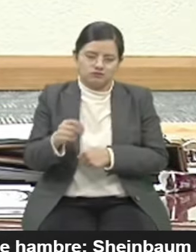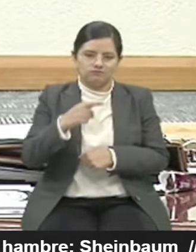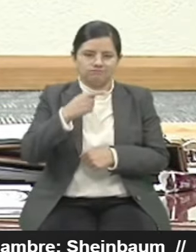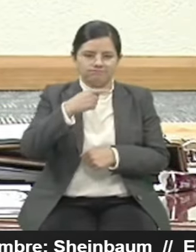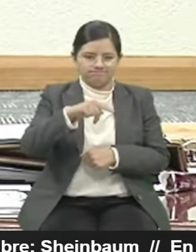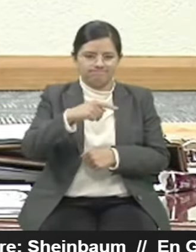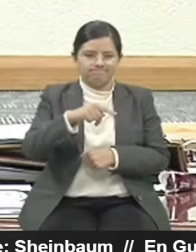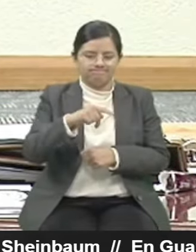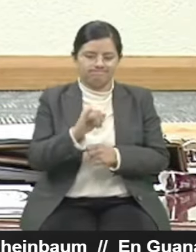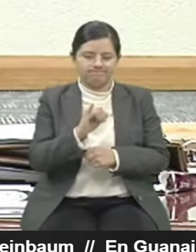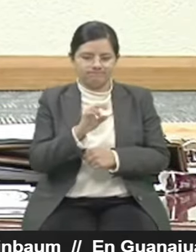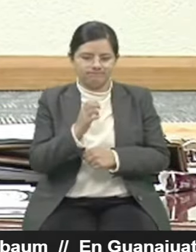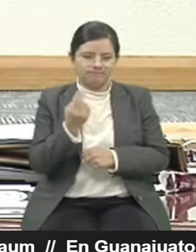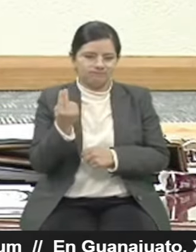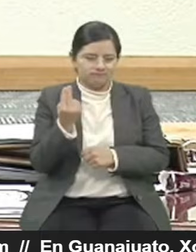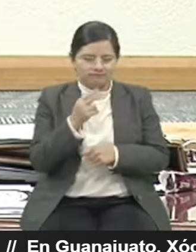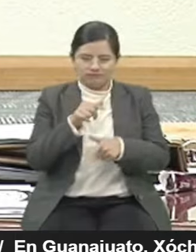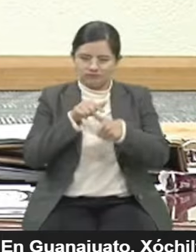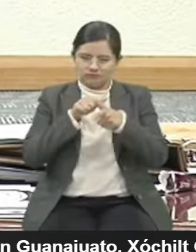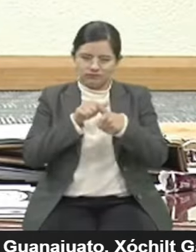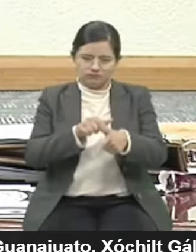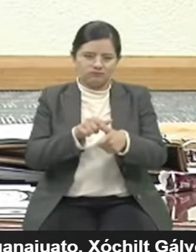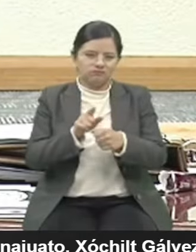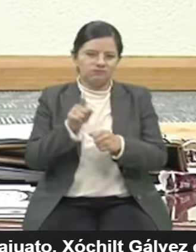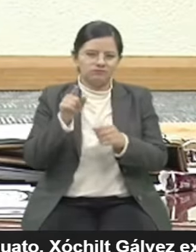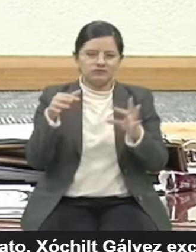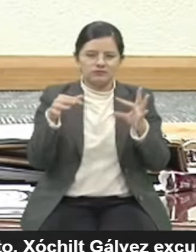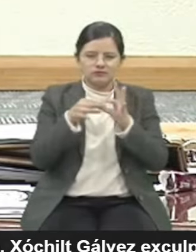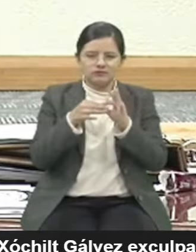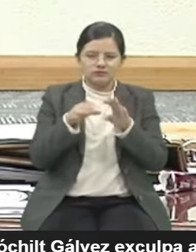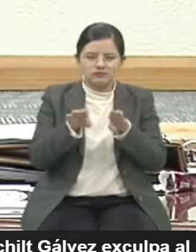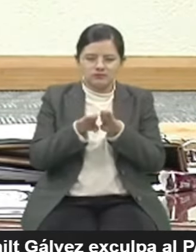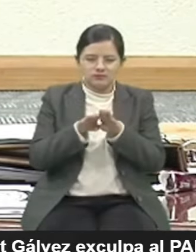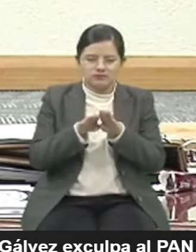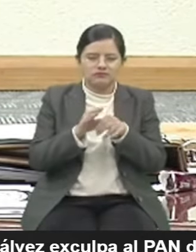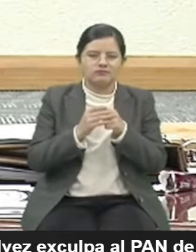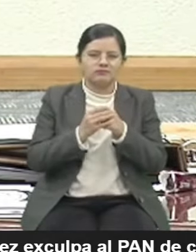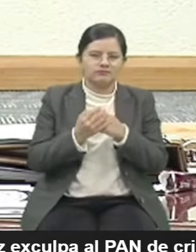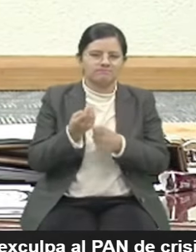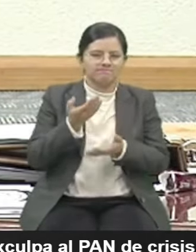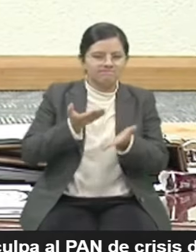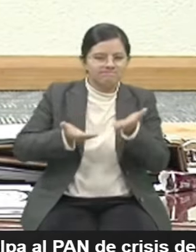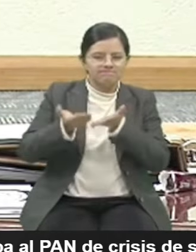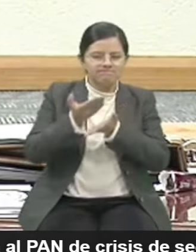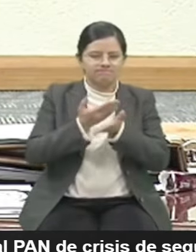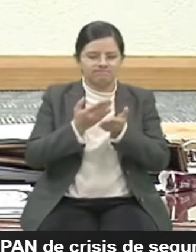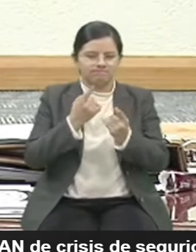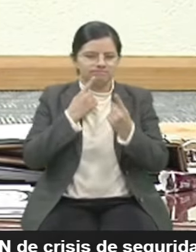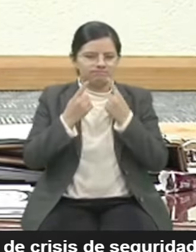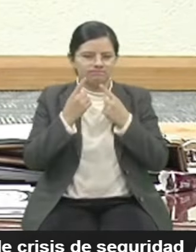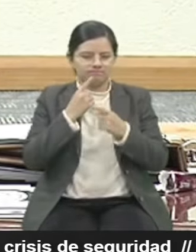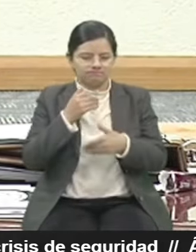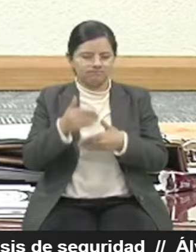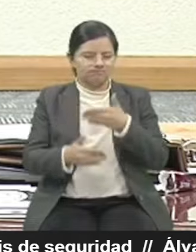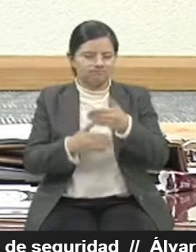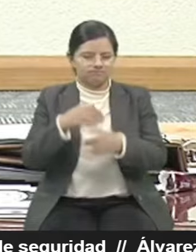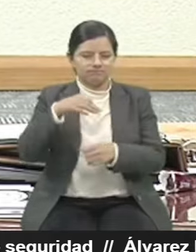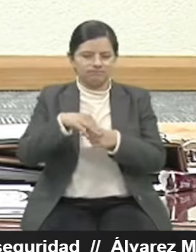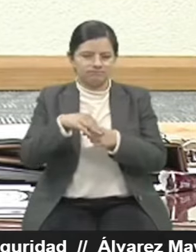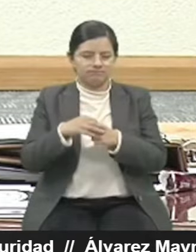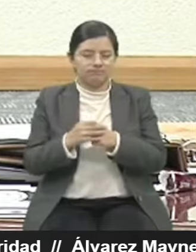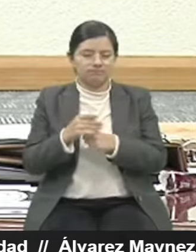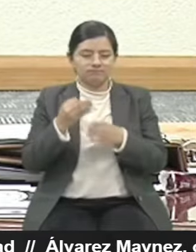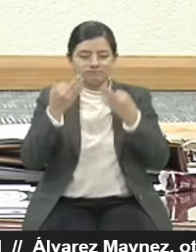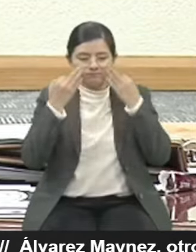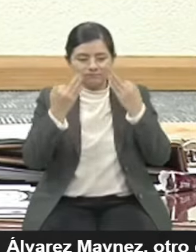nuestra mantenerla siempre viva por la retroalimentación que tenemos a lo largo de los procesos electorales